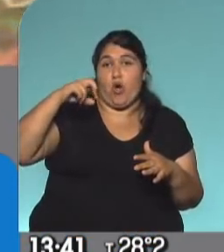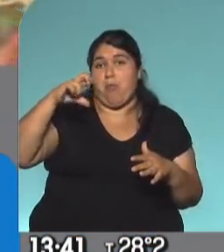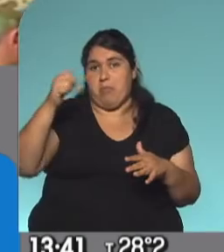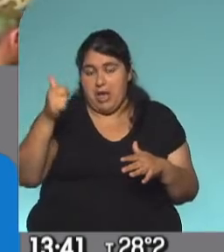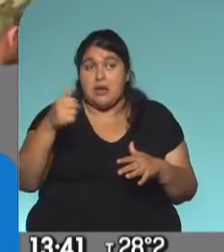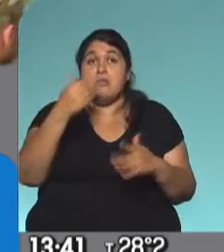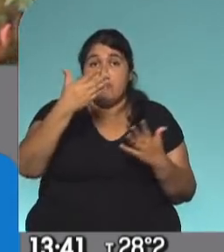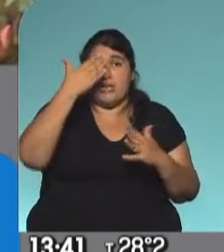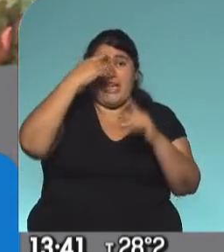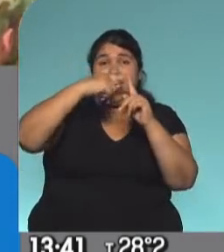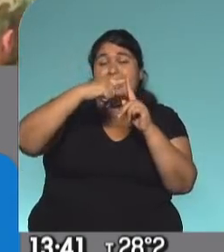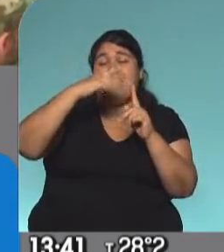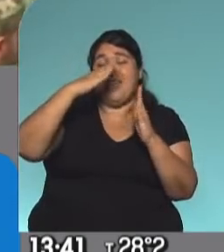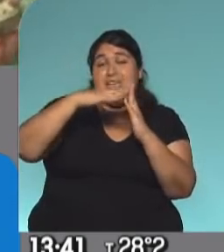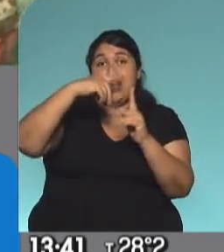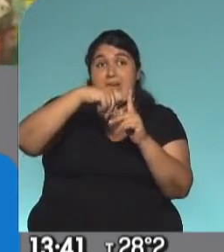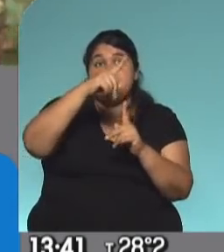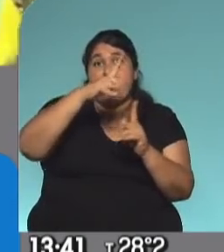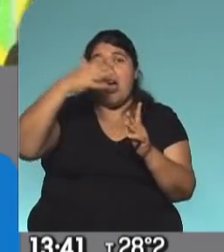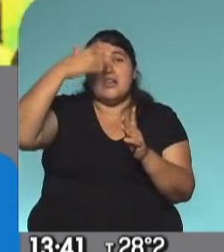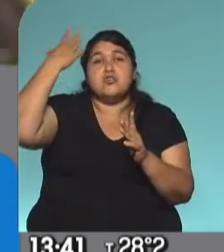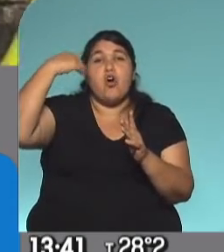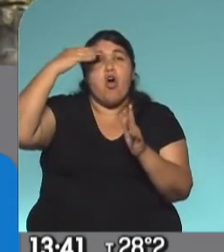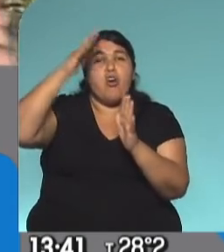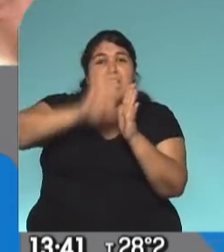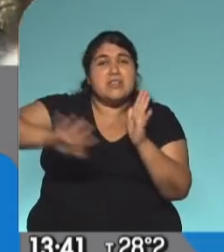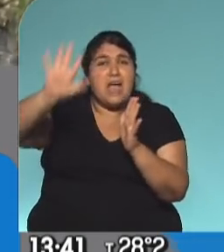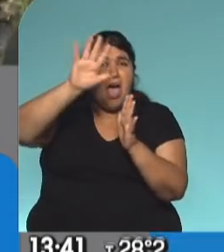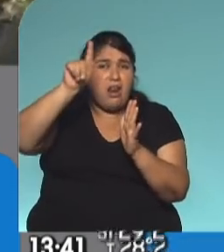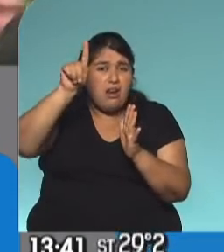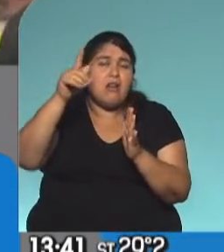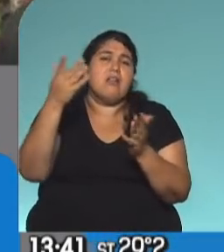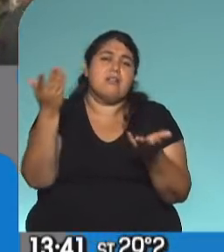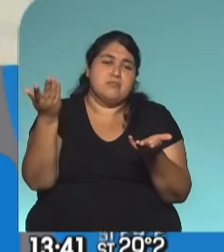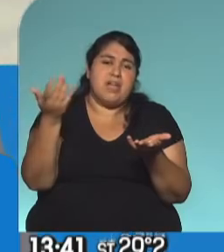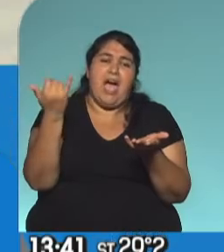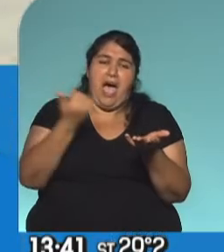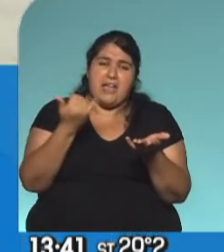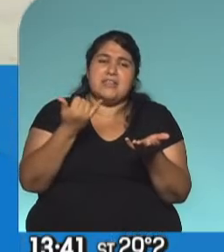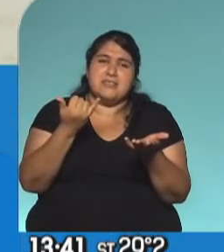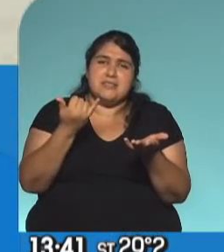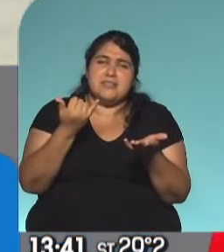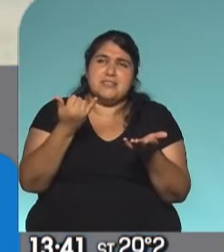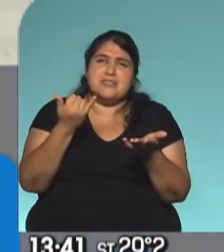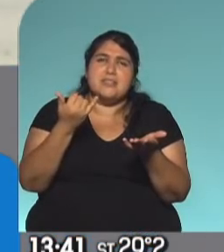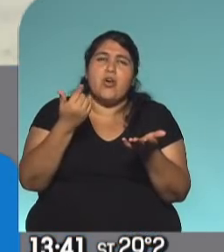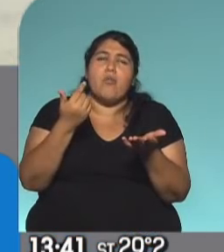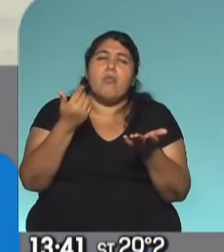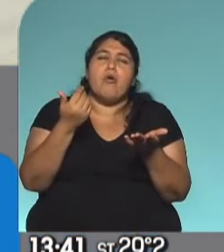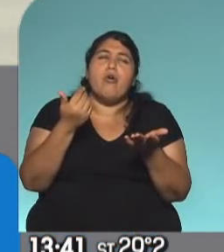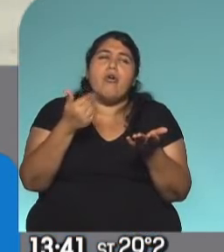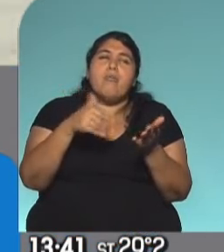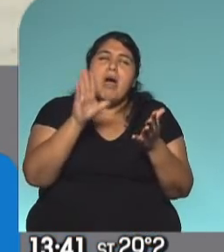iglesias orientales muchas veces, bueno, no tan involucradas en lo social